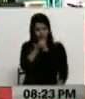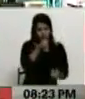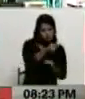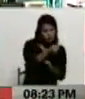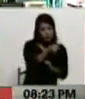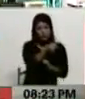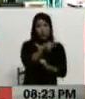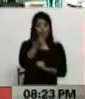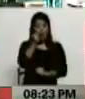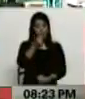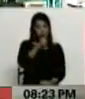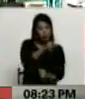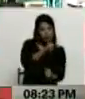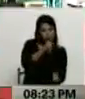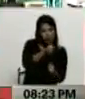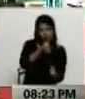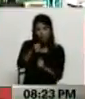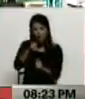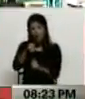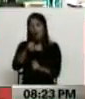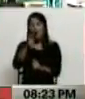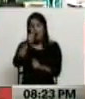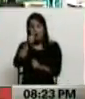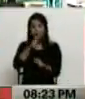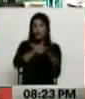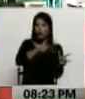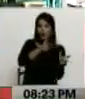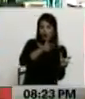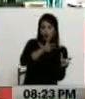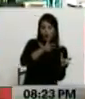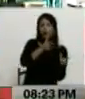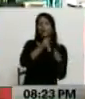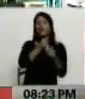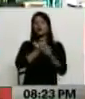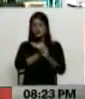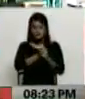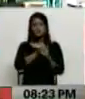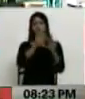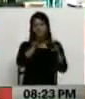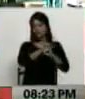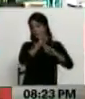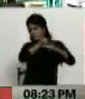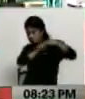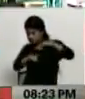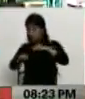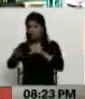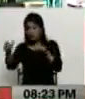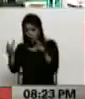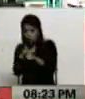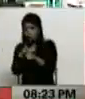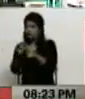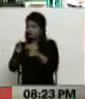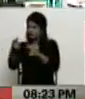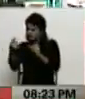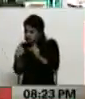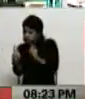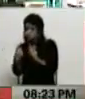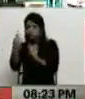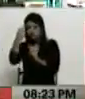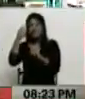vuelta y se codeaba con todos los escuchaba y después a reunirse por la